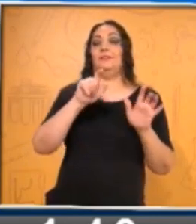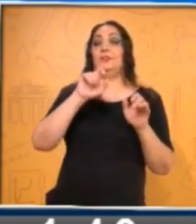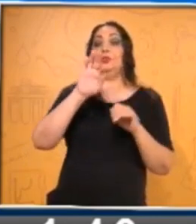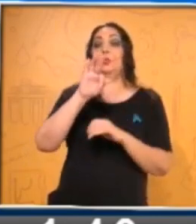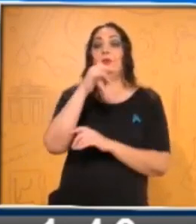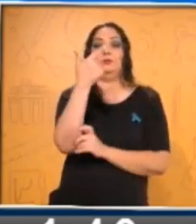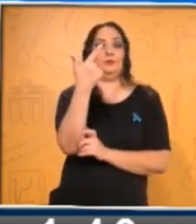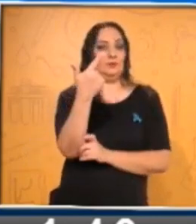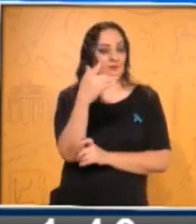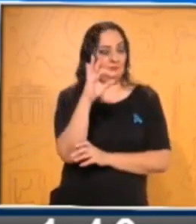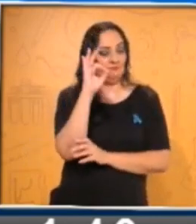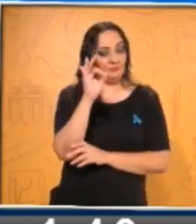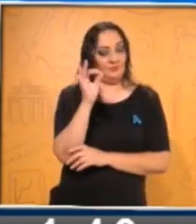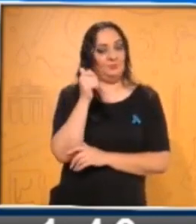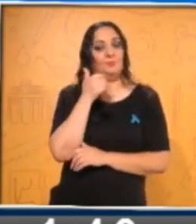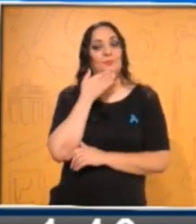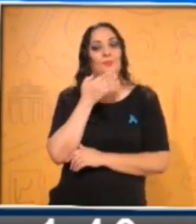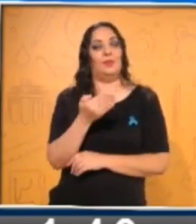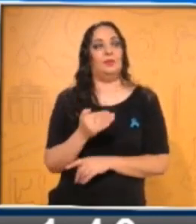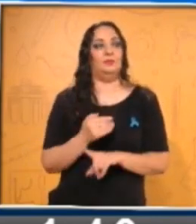1,747 acertaron y